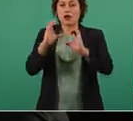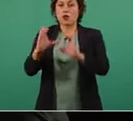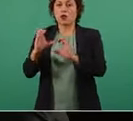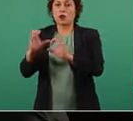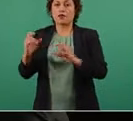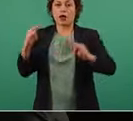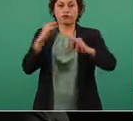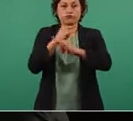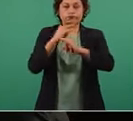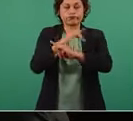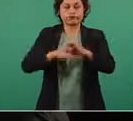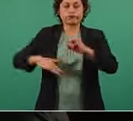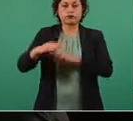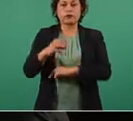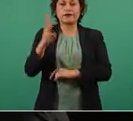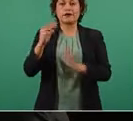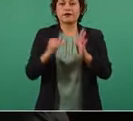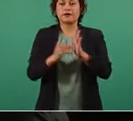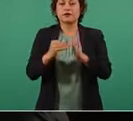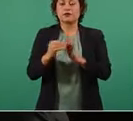dado